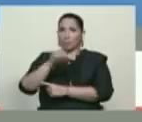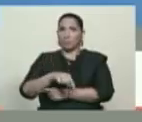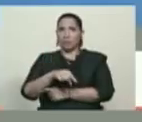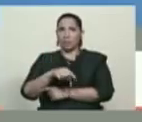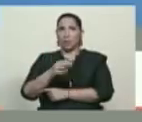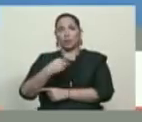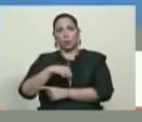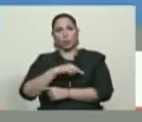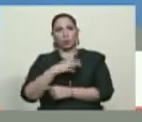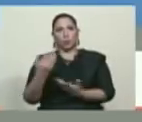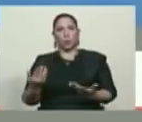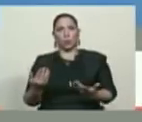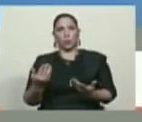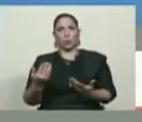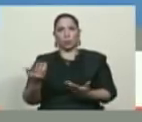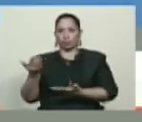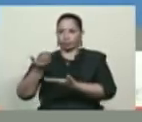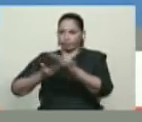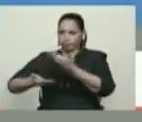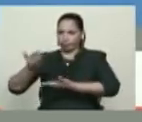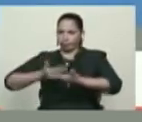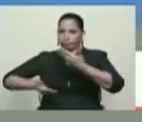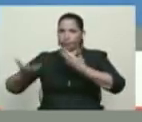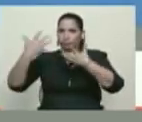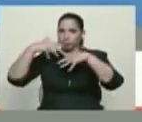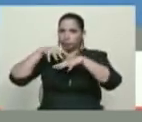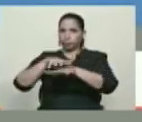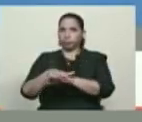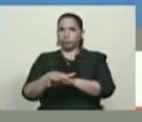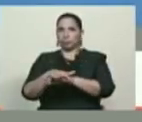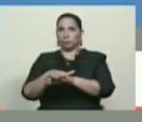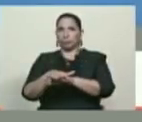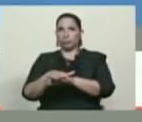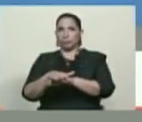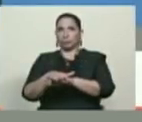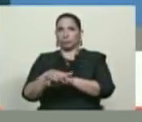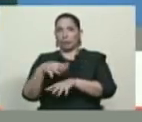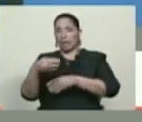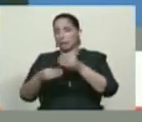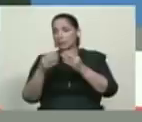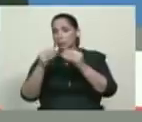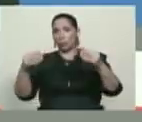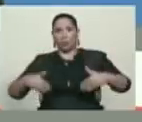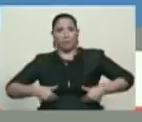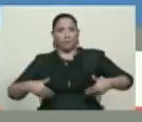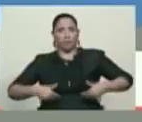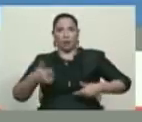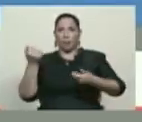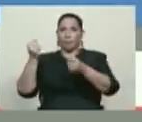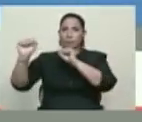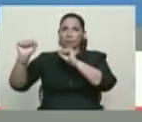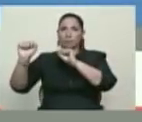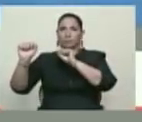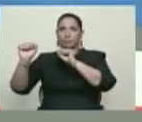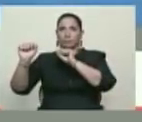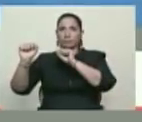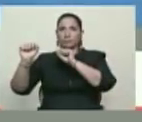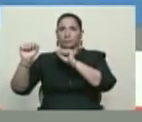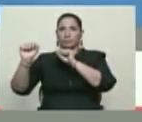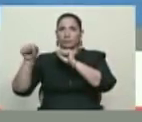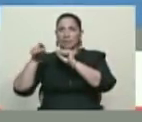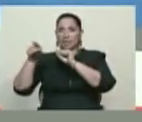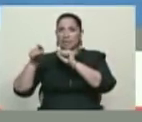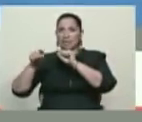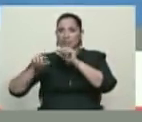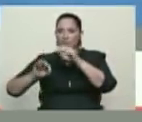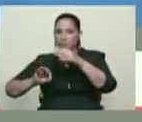que cerrar filas con el multilateralismo. Tenemos que hacer todos los esfuerzos para evitar que este